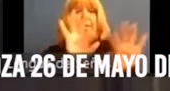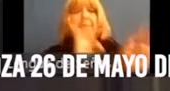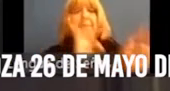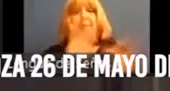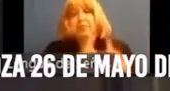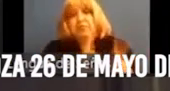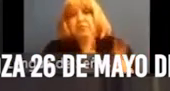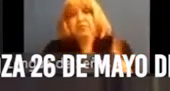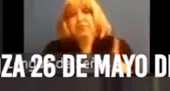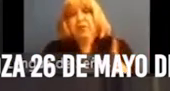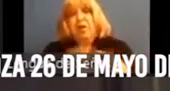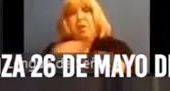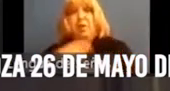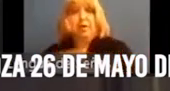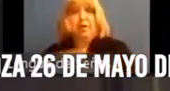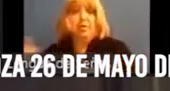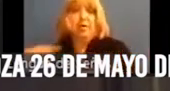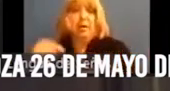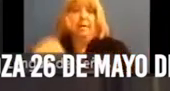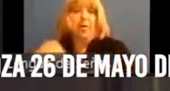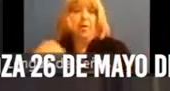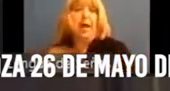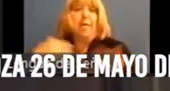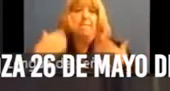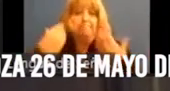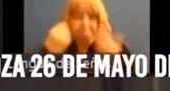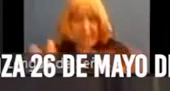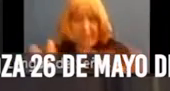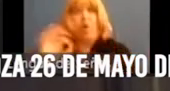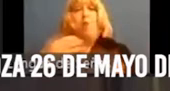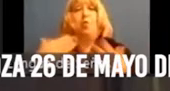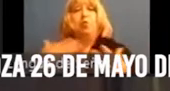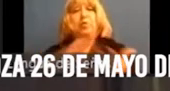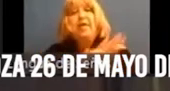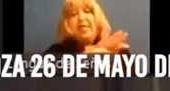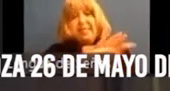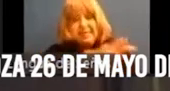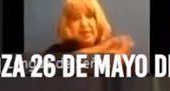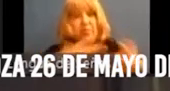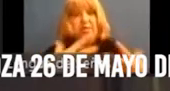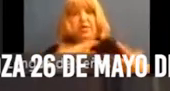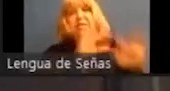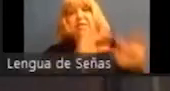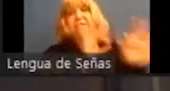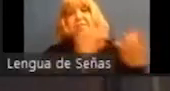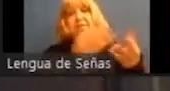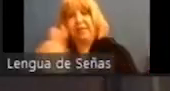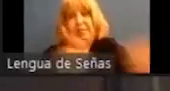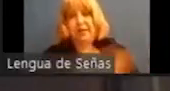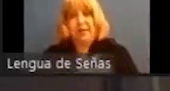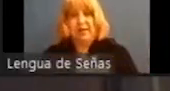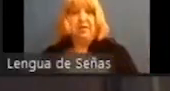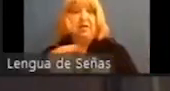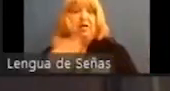porque el Ejecutivo hoy acaba de perder la oportunidad que tenía de sanear o de terminar con esos privilegios. Gracias, presidente, porque no tenía el